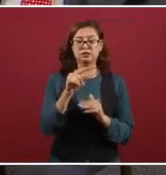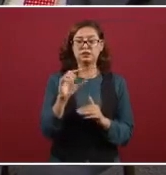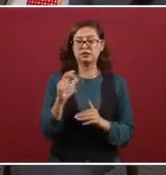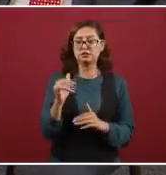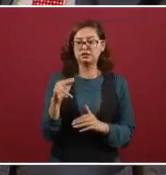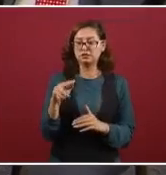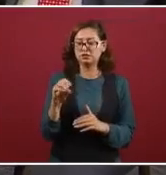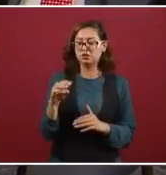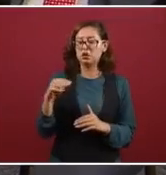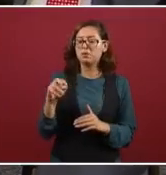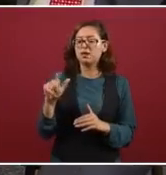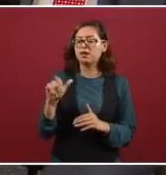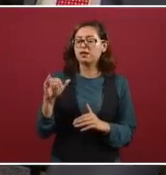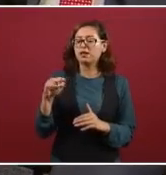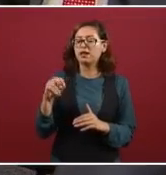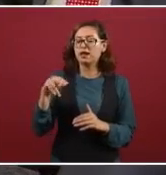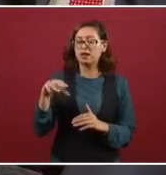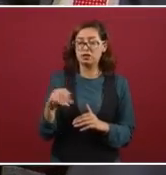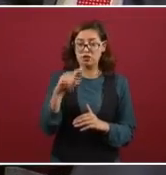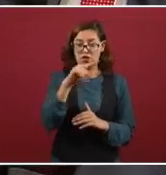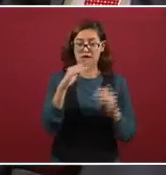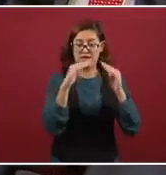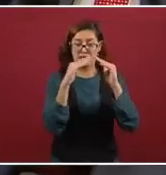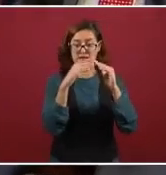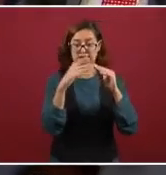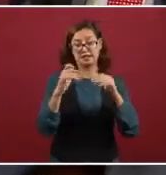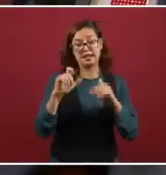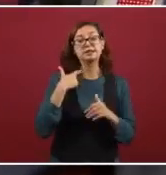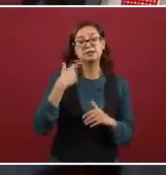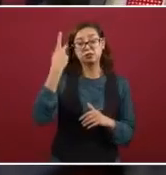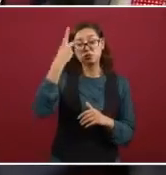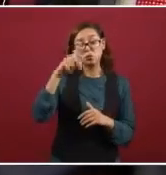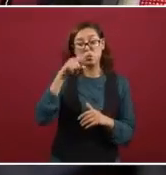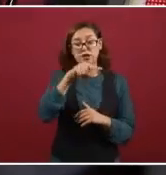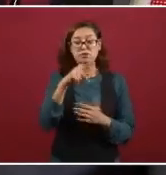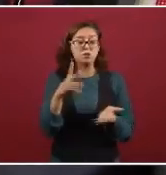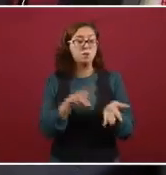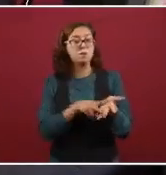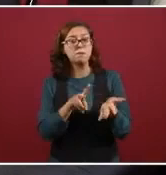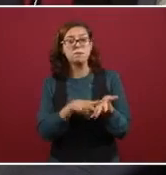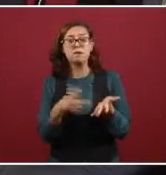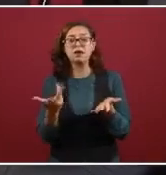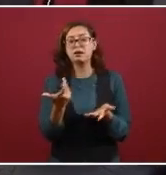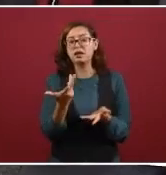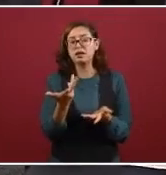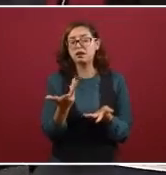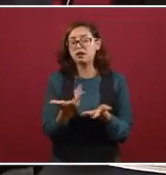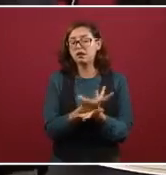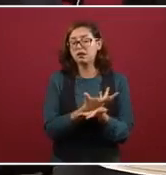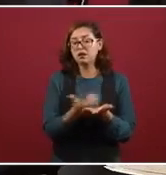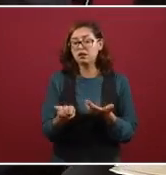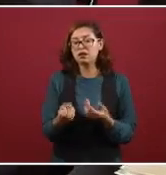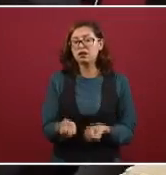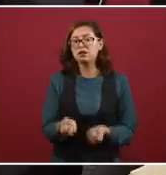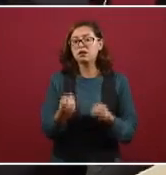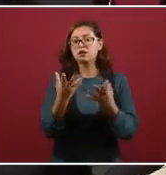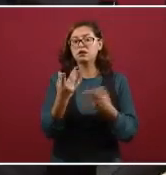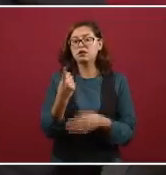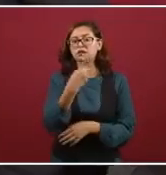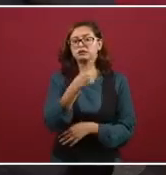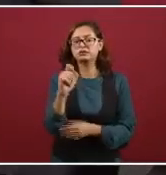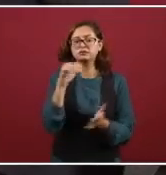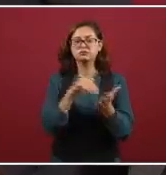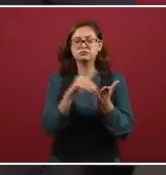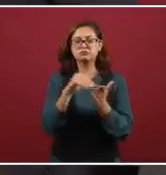chino mexicano está valuada en 100 millones